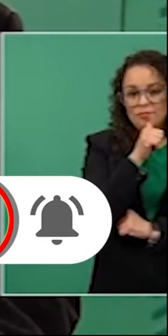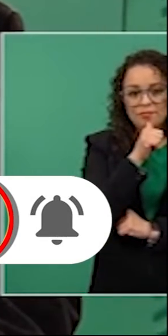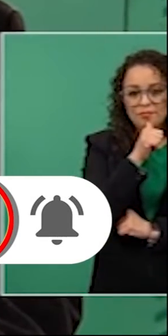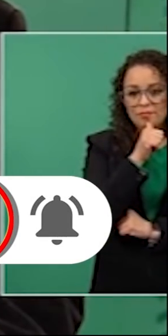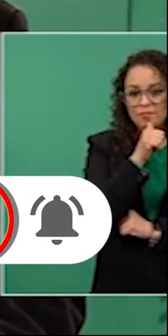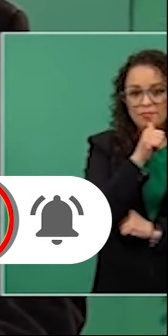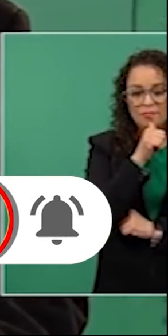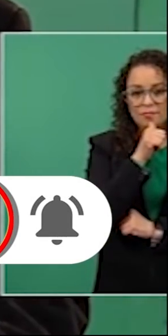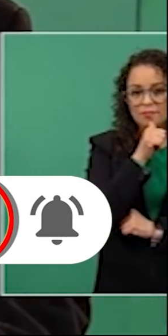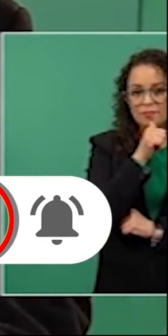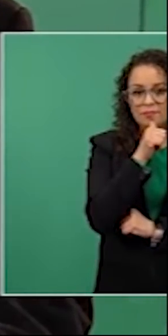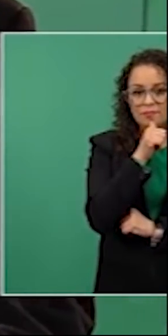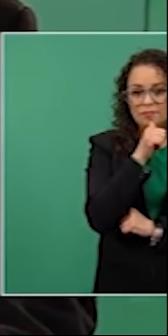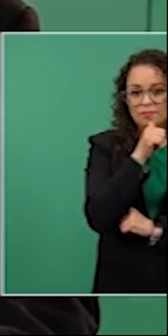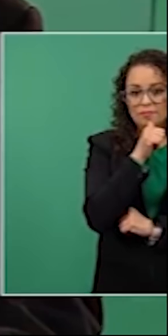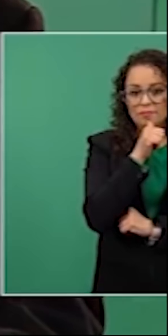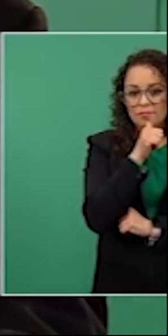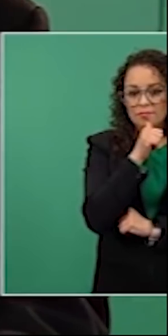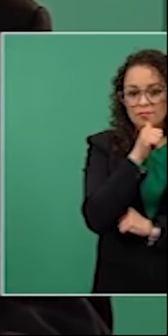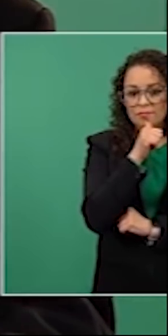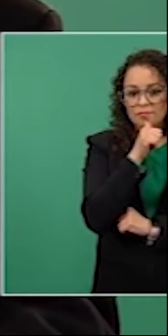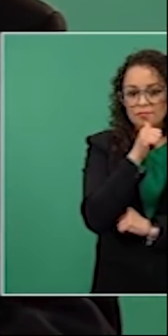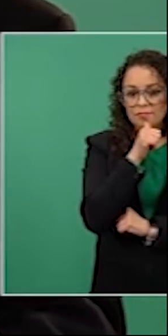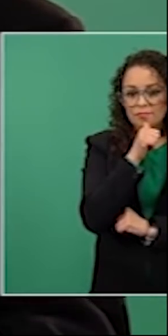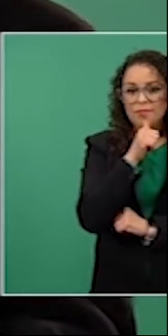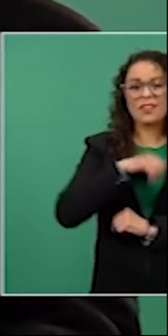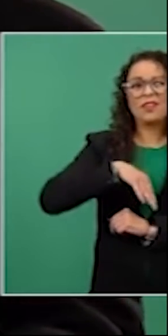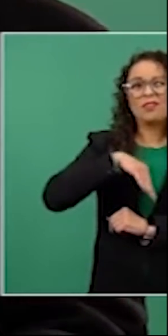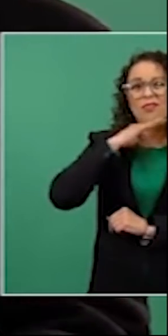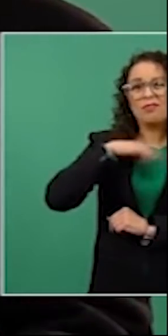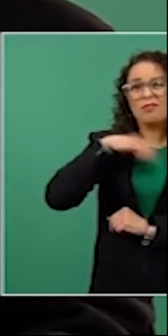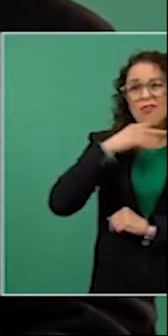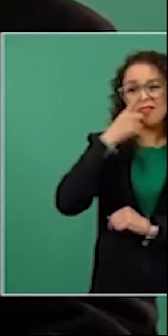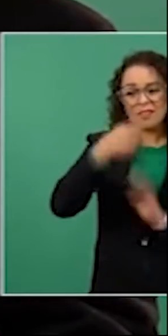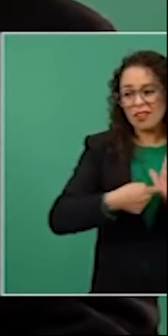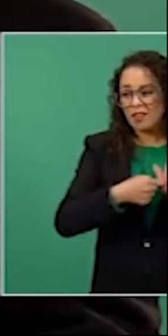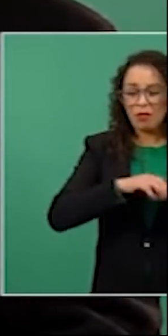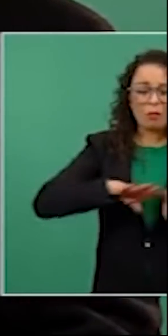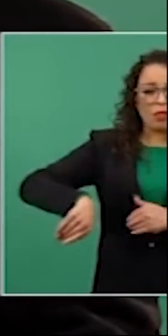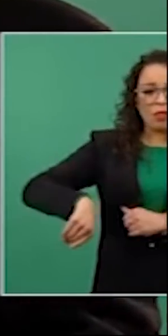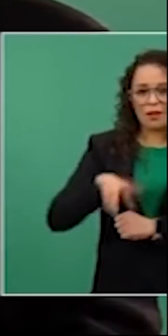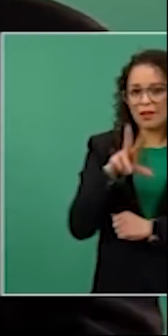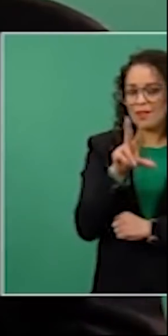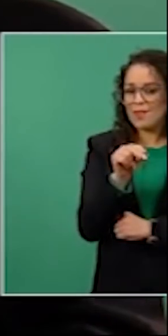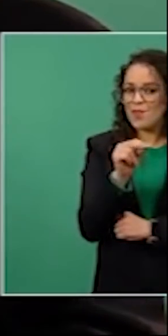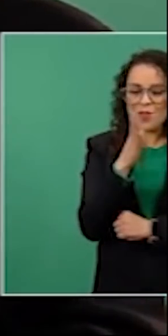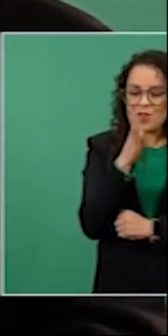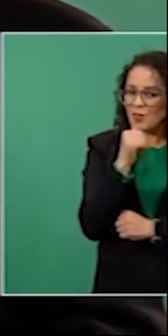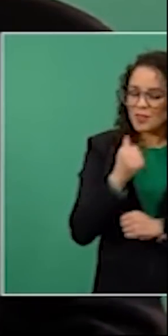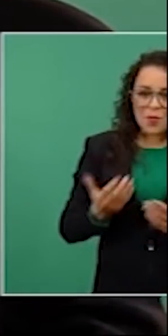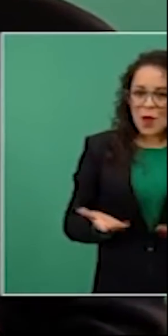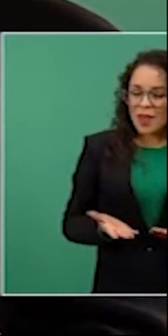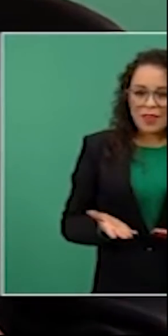sorpresivamente, la Suprema Corte de Justicia de la Nación resolvió ponerle un cachetadón guajolotero a todos los